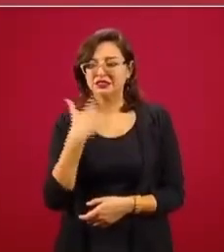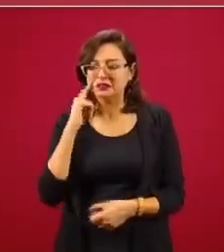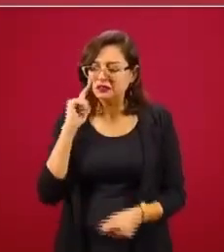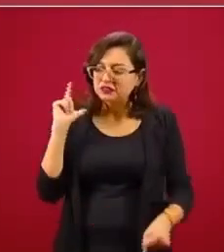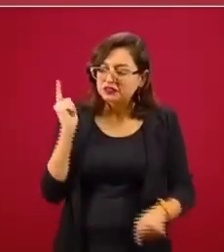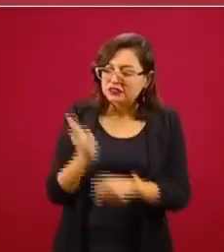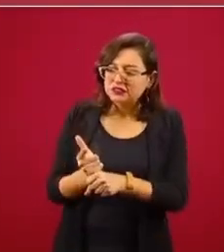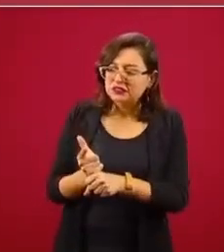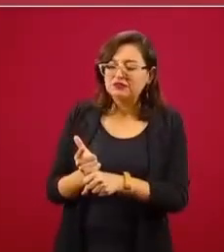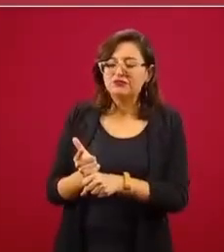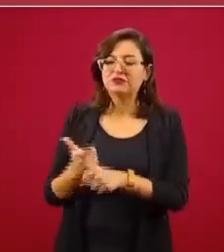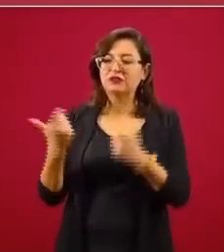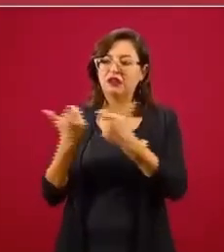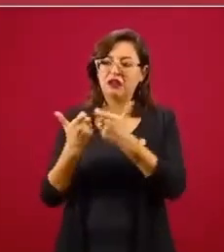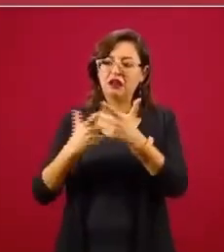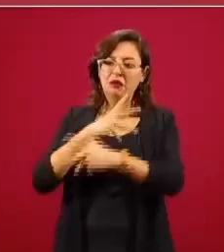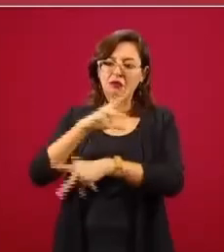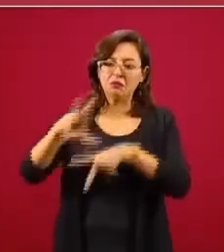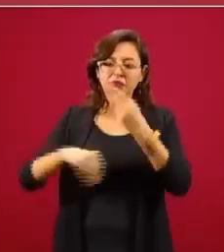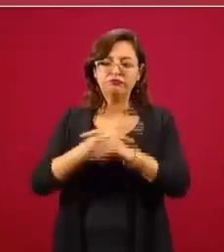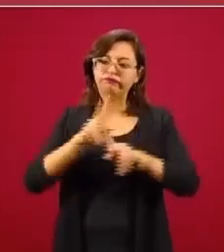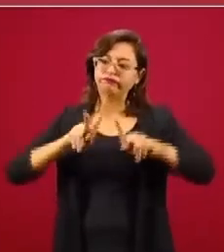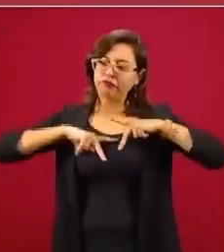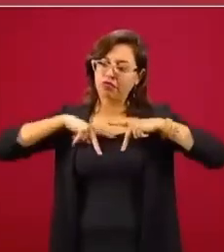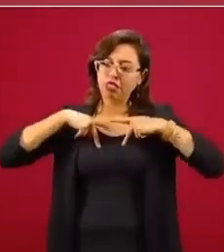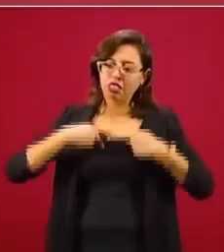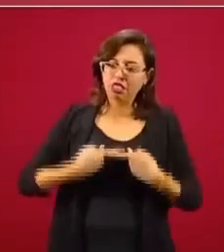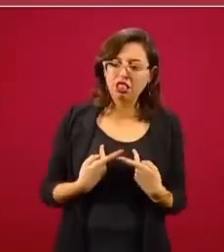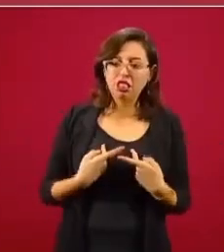debilidad económica y financiera